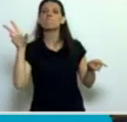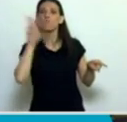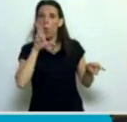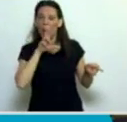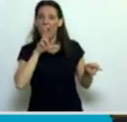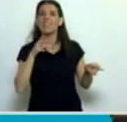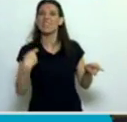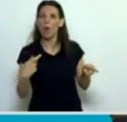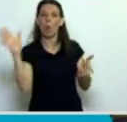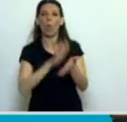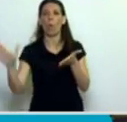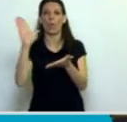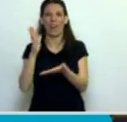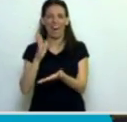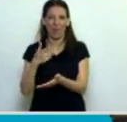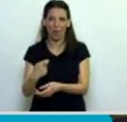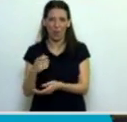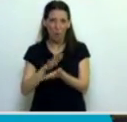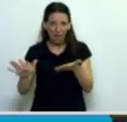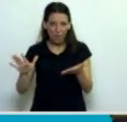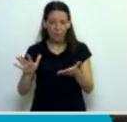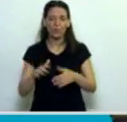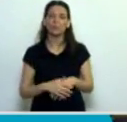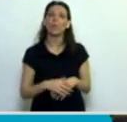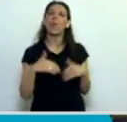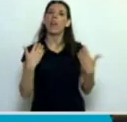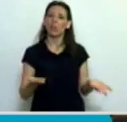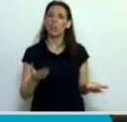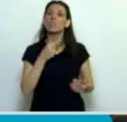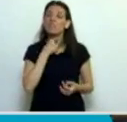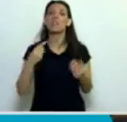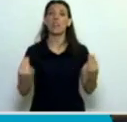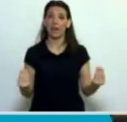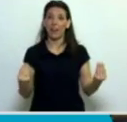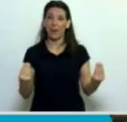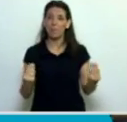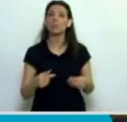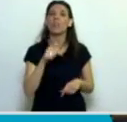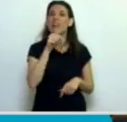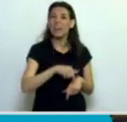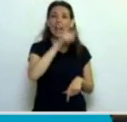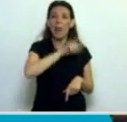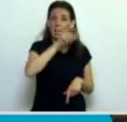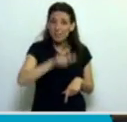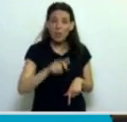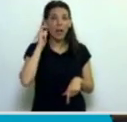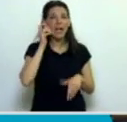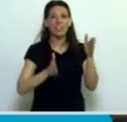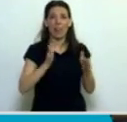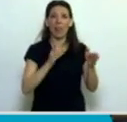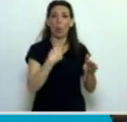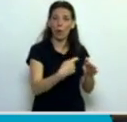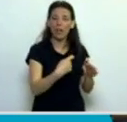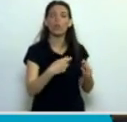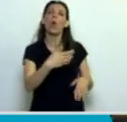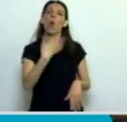gran avance desde todo punto de vista. La idea es lograr entonces la cobertura para todos los trabajadores